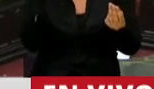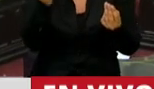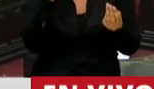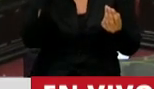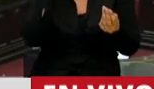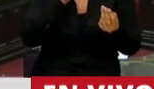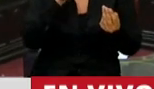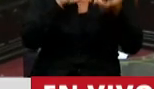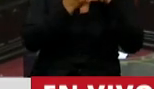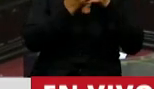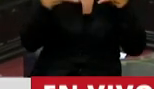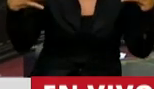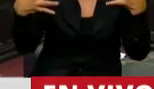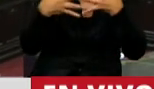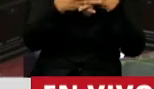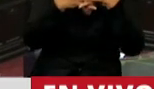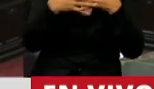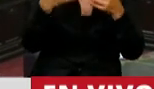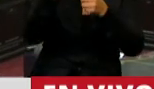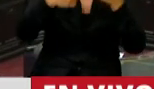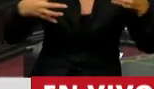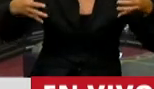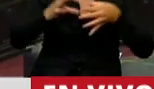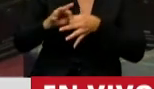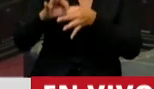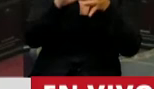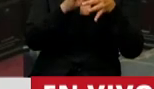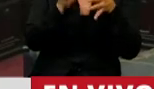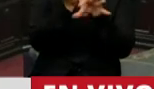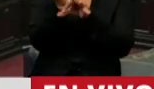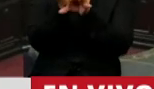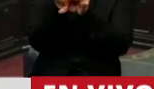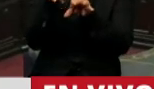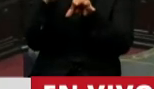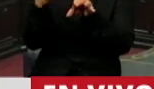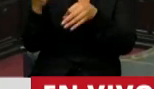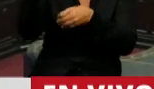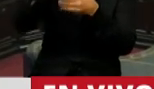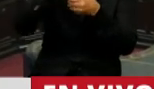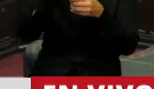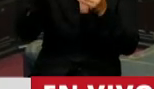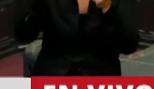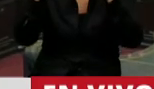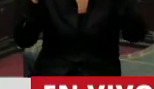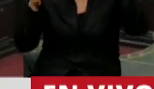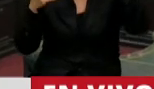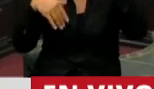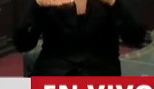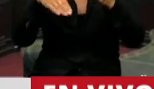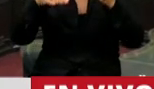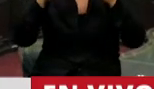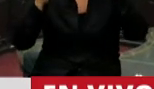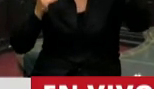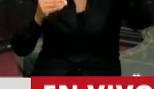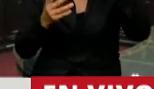integral donde la educación tenga un lugar clave, esa brecha, esa inequidad se va a seguir potenciando?